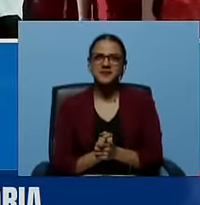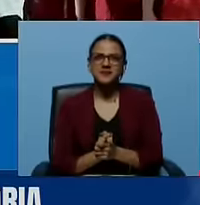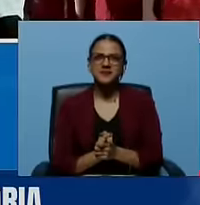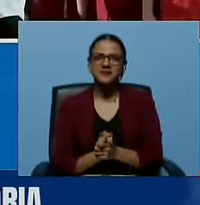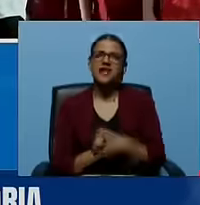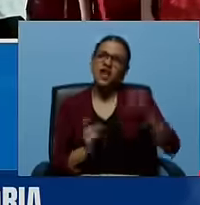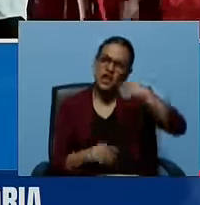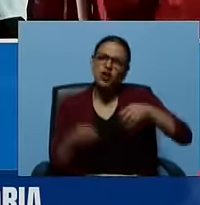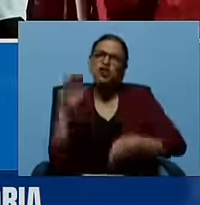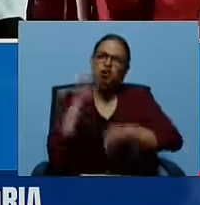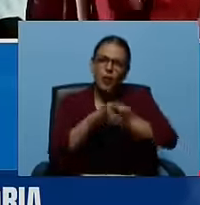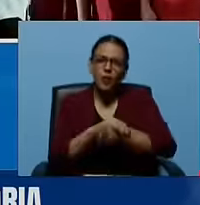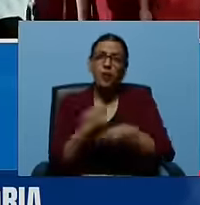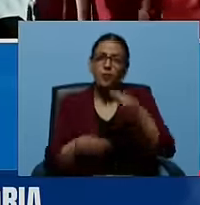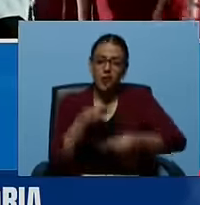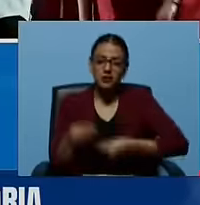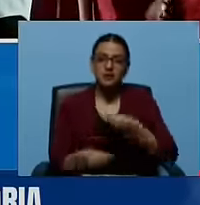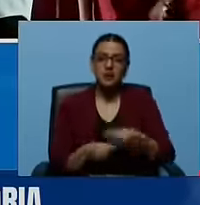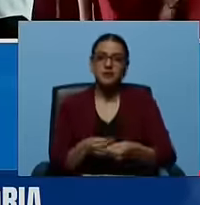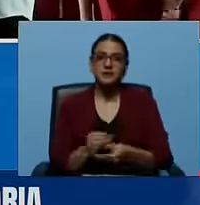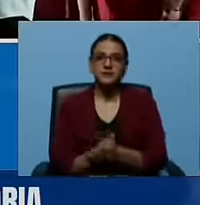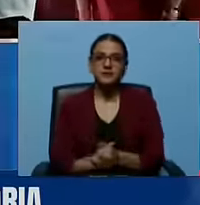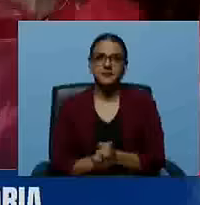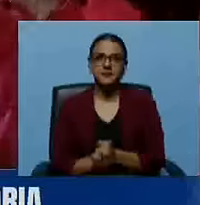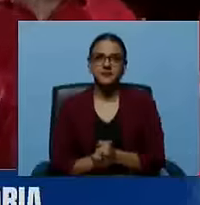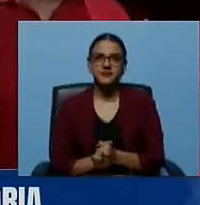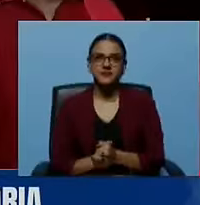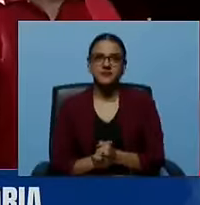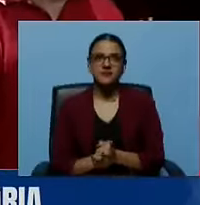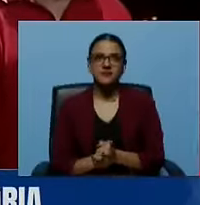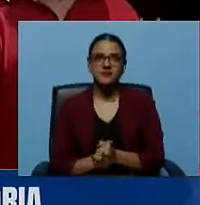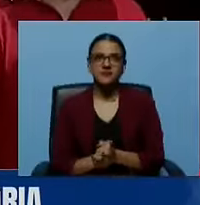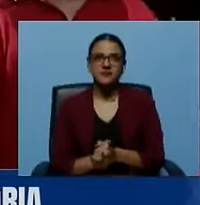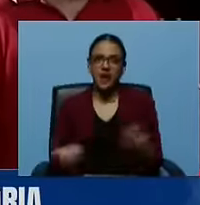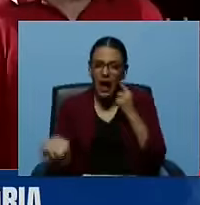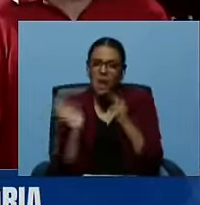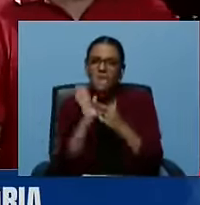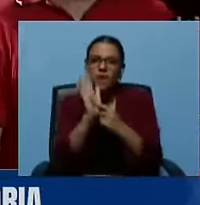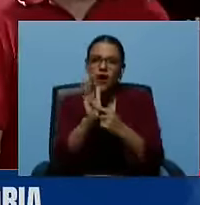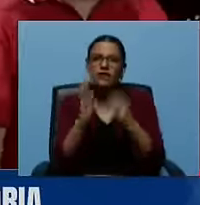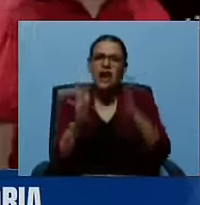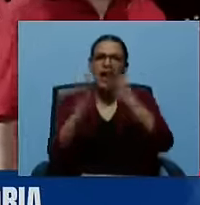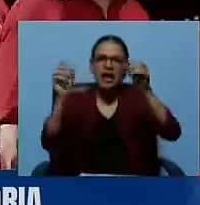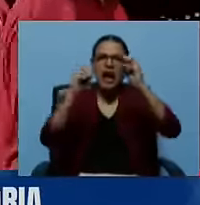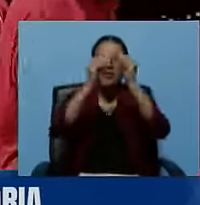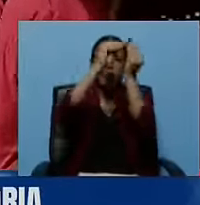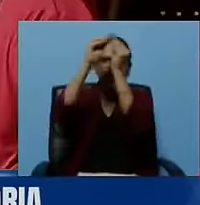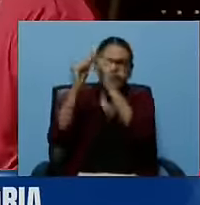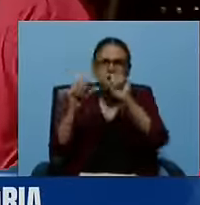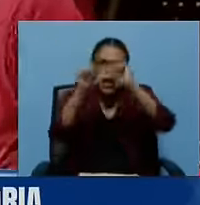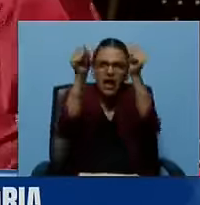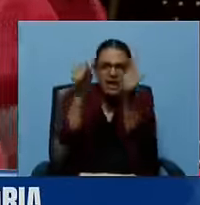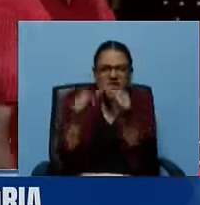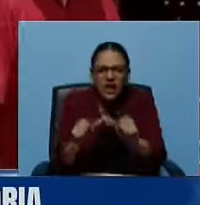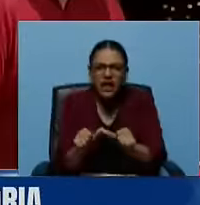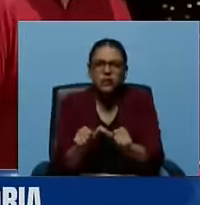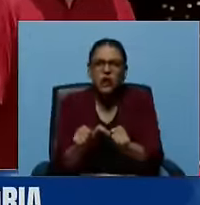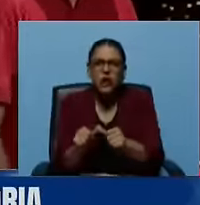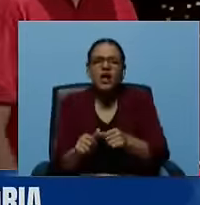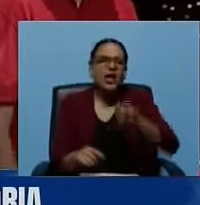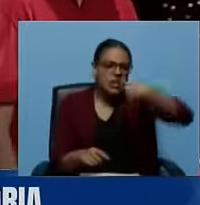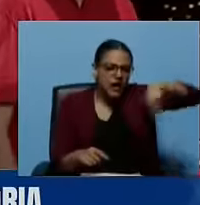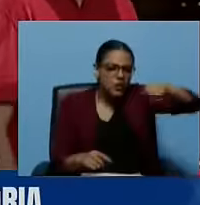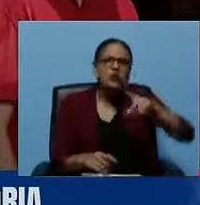¡Viva! Y vamos a proceder a develar esta magna estatua que ustedes